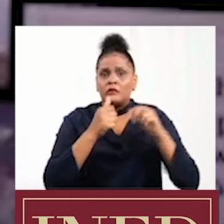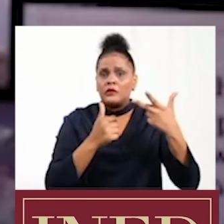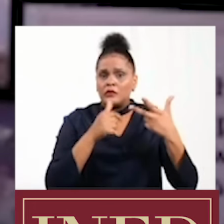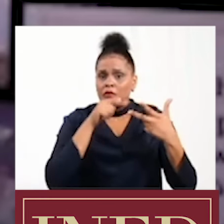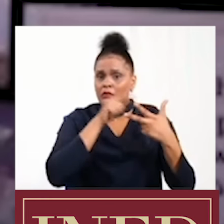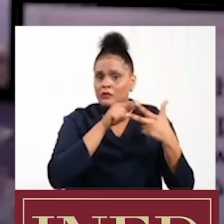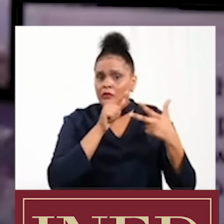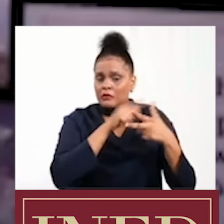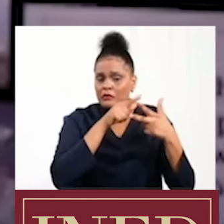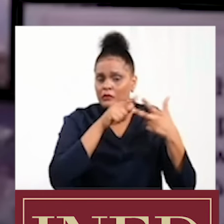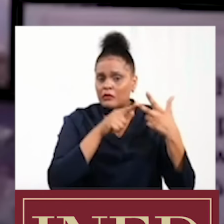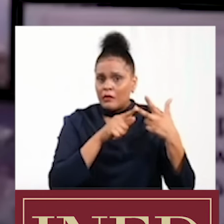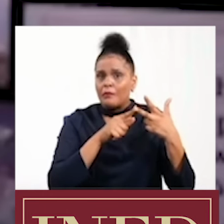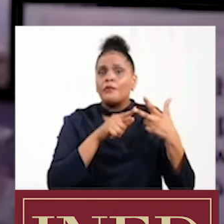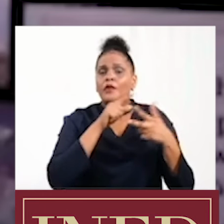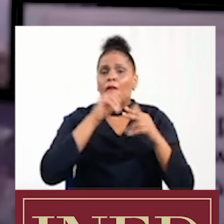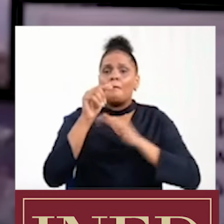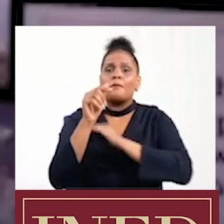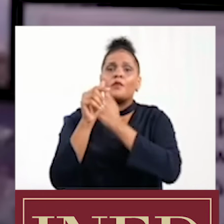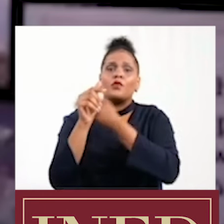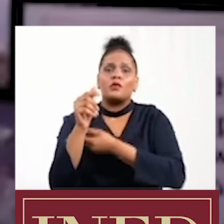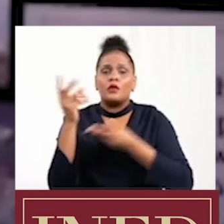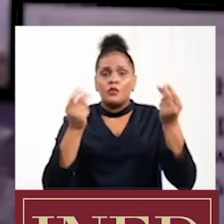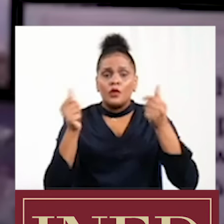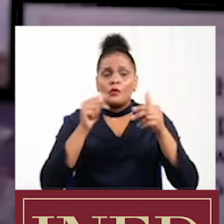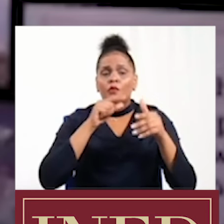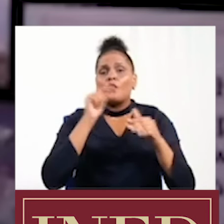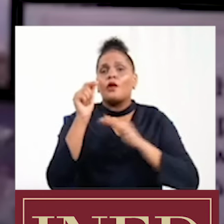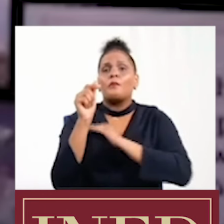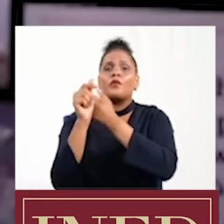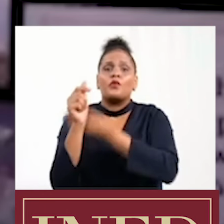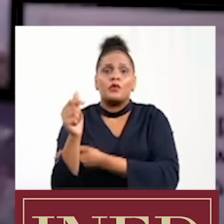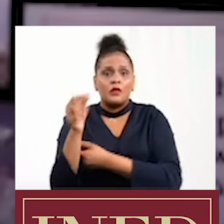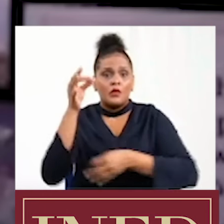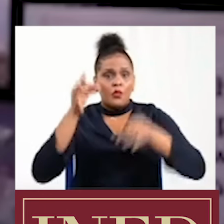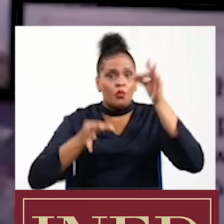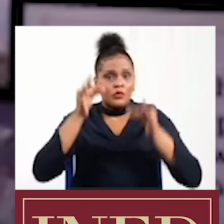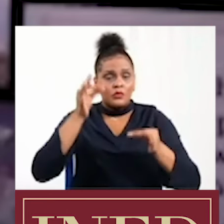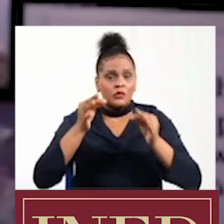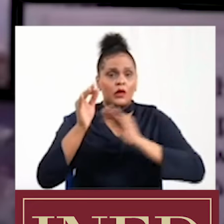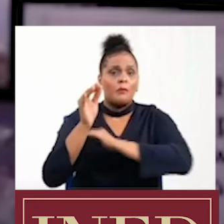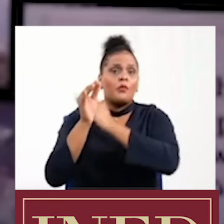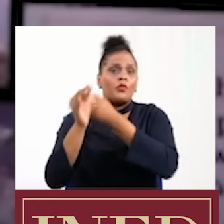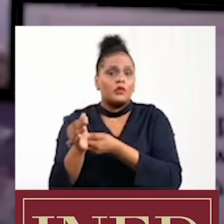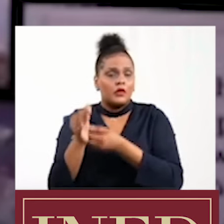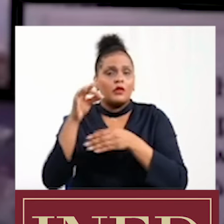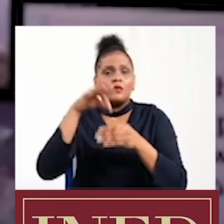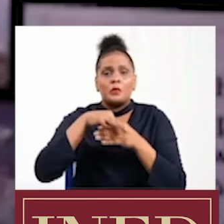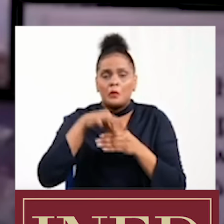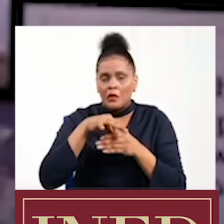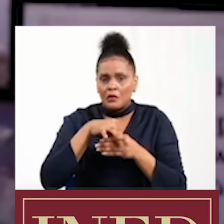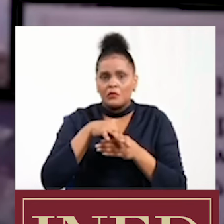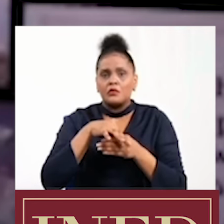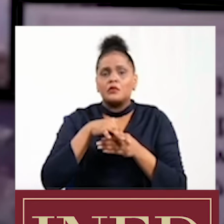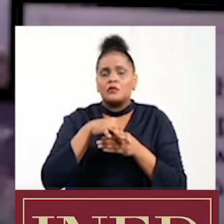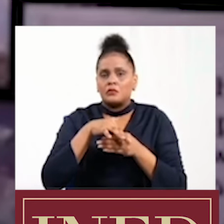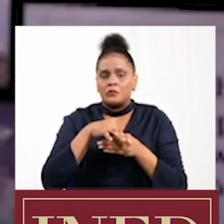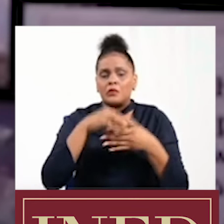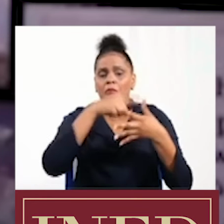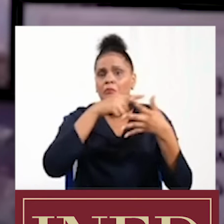decir en el poder ejecutivo en el poder legislativo también en los poderes judiciales en las autoridades electorales en las composiciones